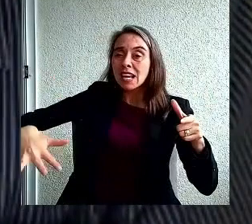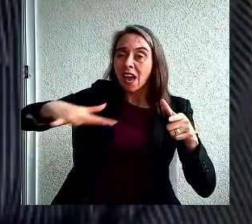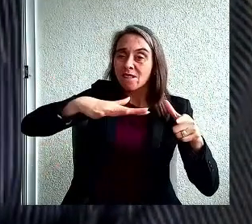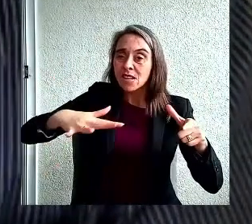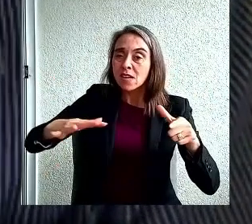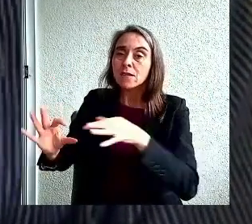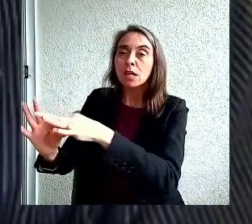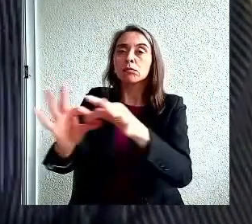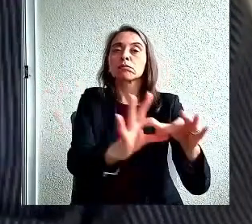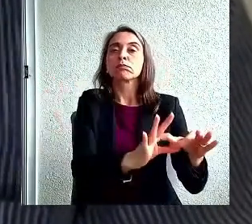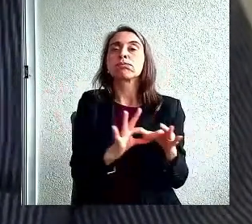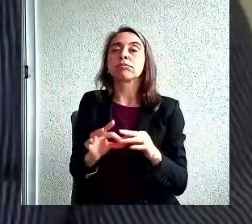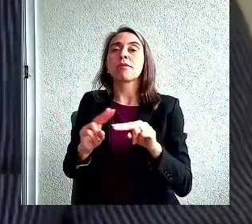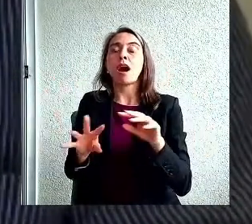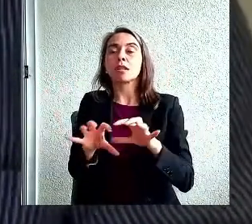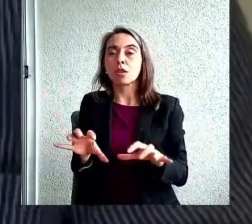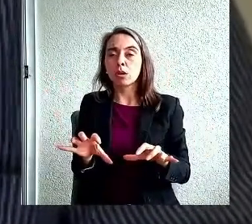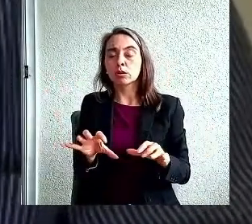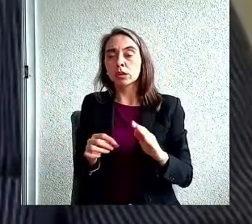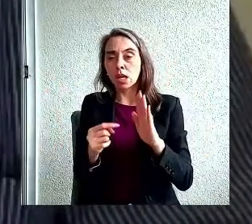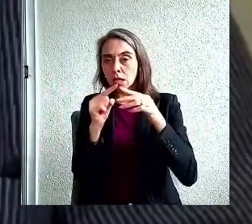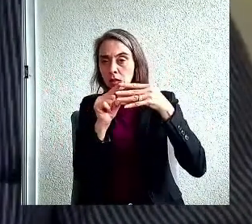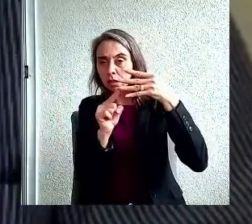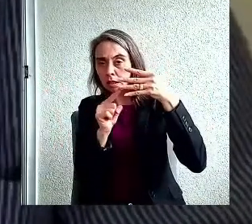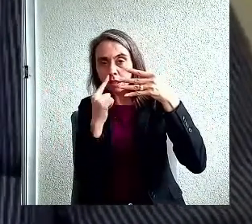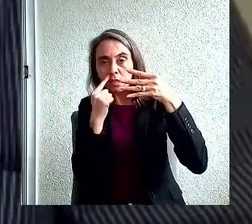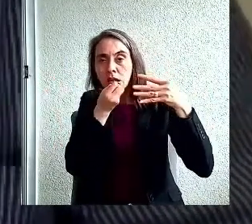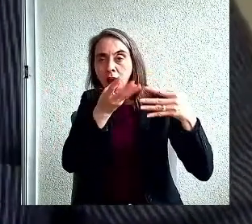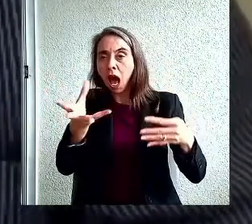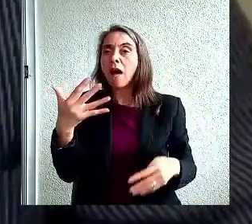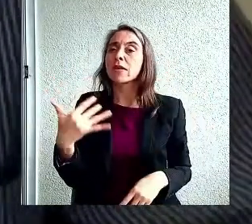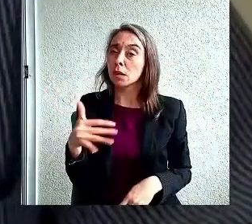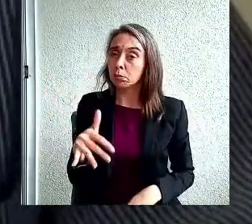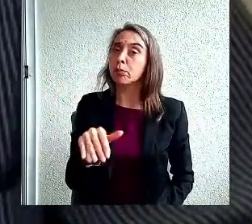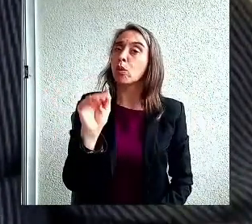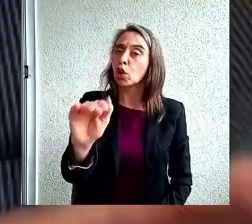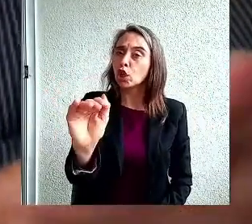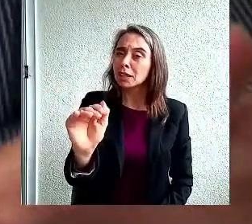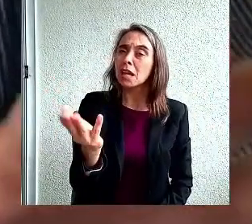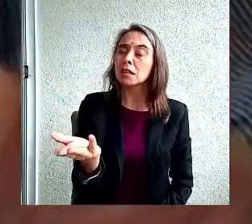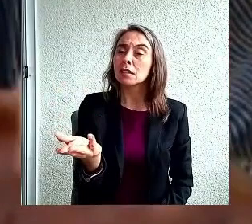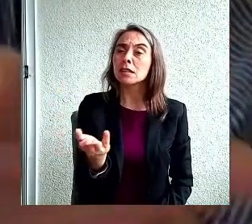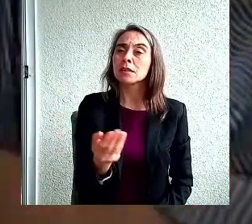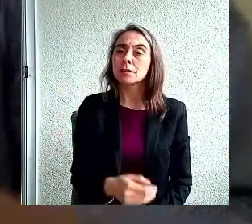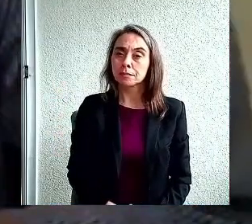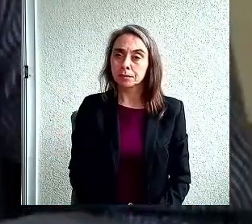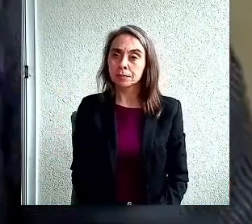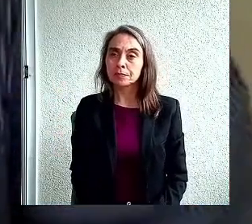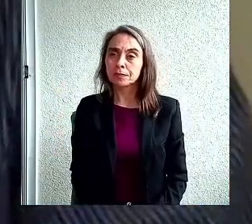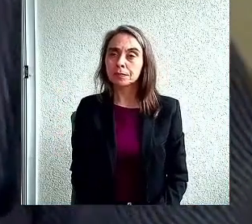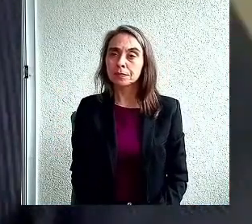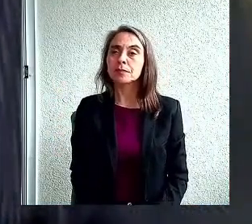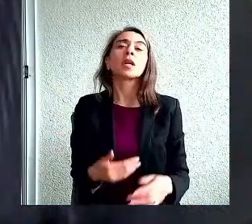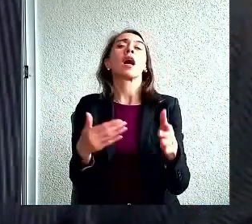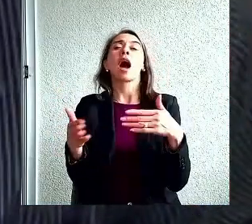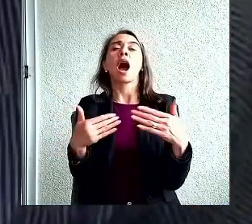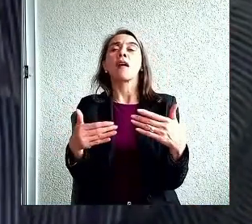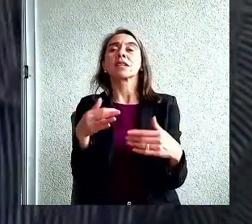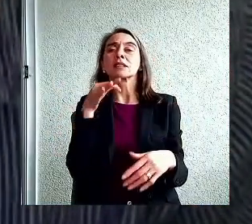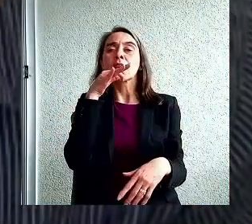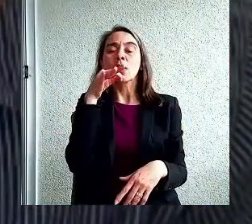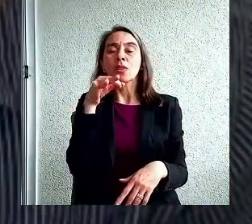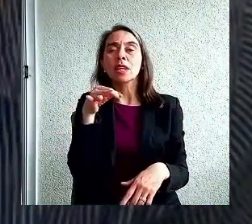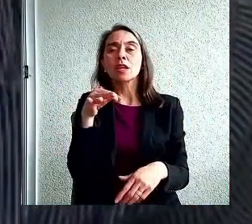Todavía no, a veces, como decía el rector, desde Glasgow salimos un poco desilusionados con lo que